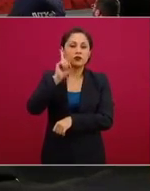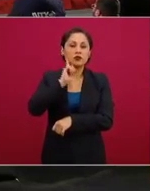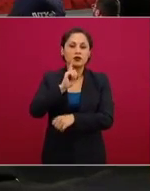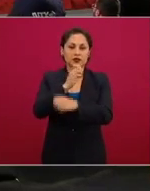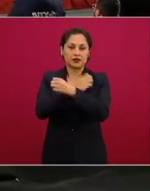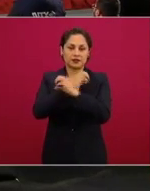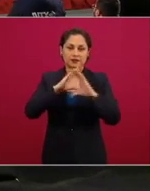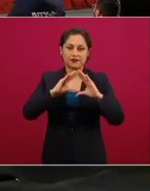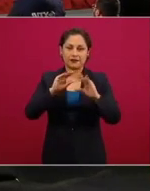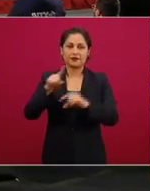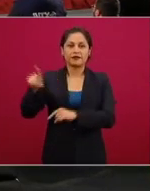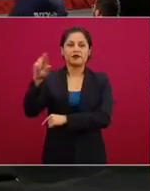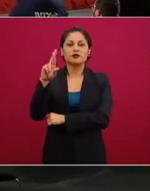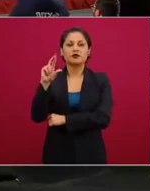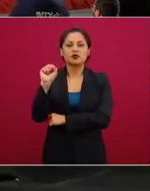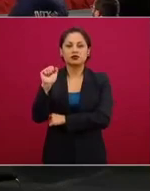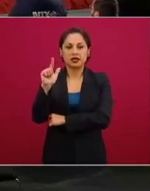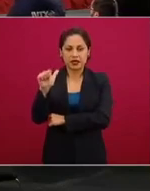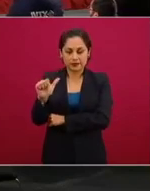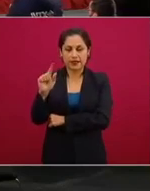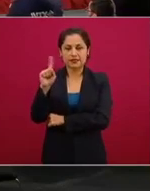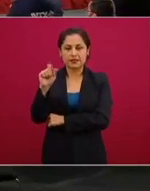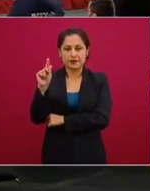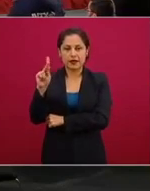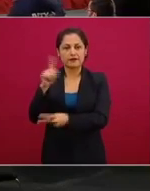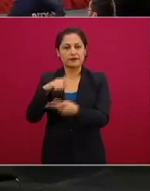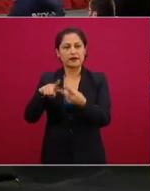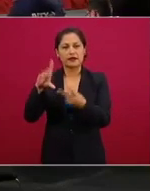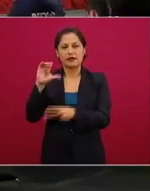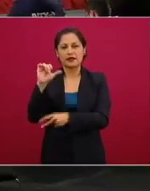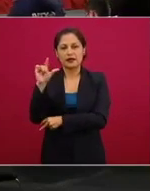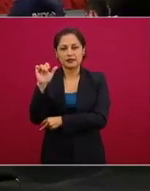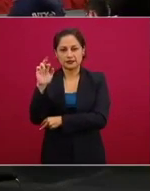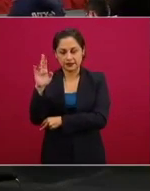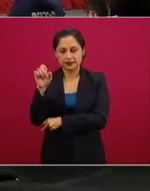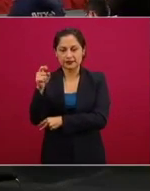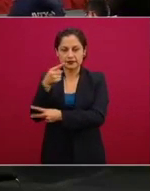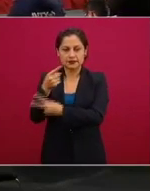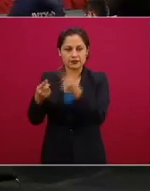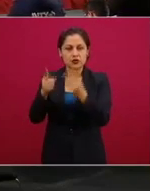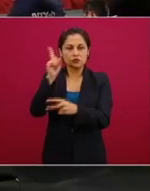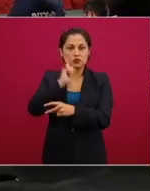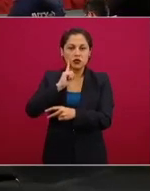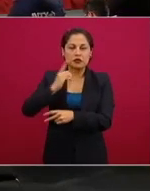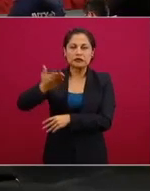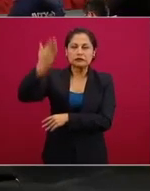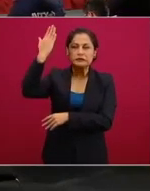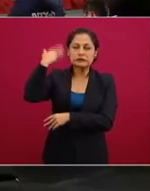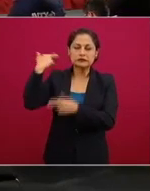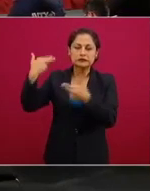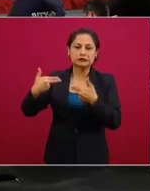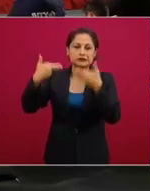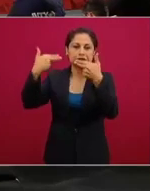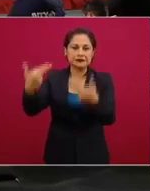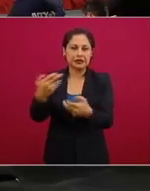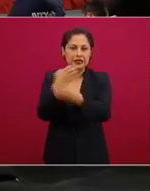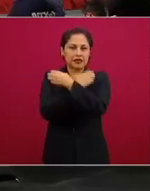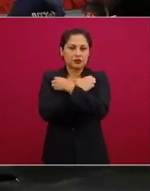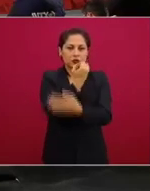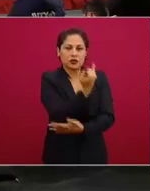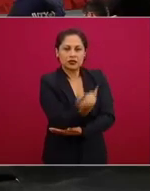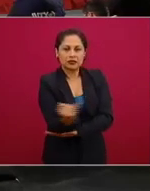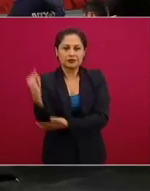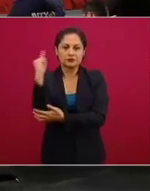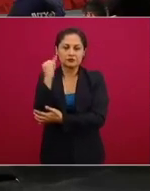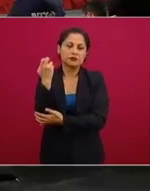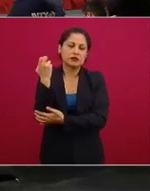¿Sí lo dijo? Estefanía Castañeda de Cáceres, precursoras de la educación preescolar, que es la base de la educación de todas nuestras